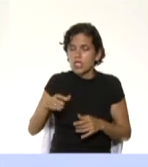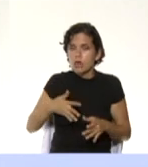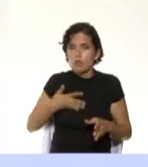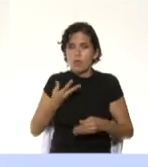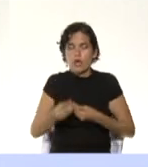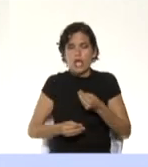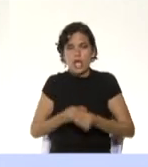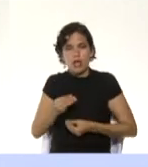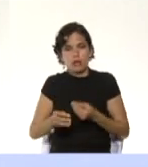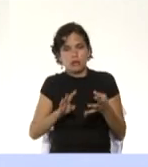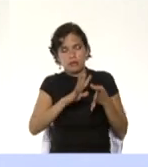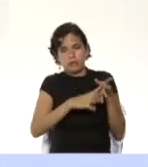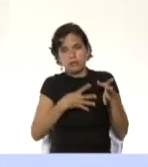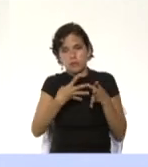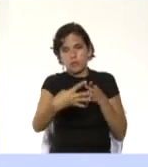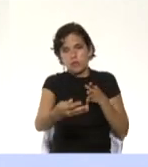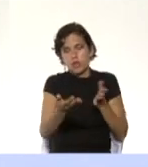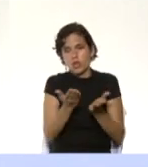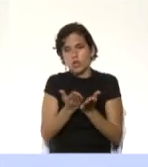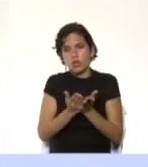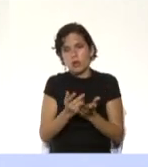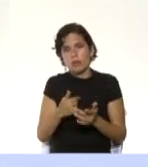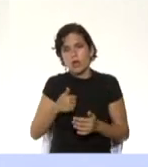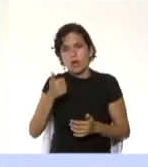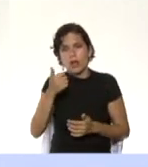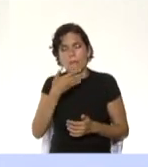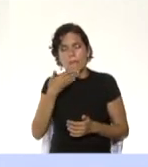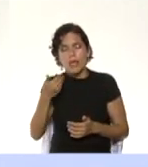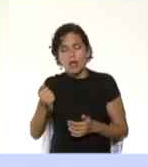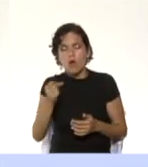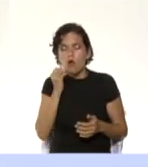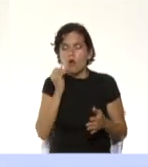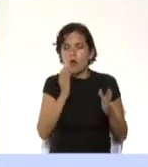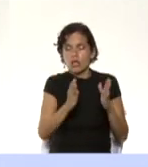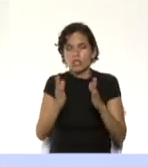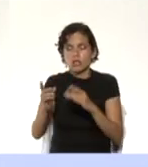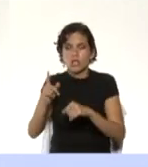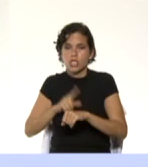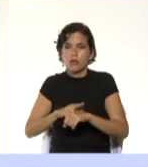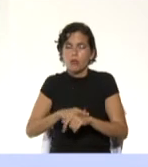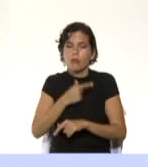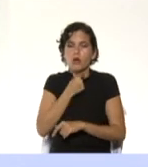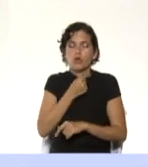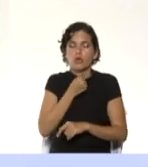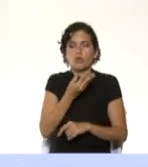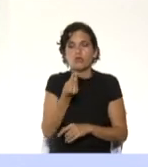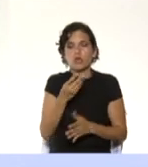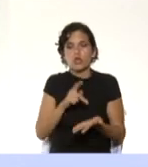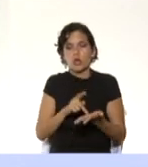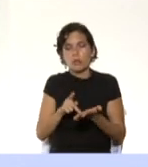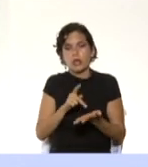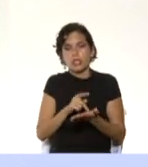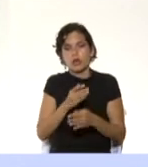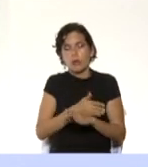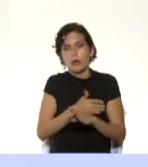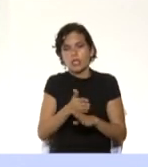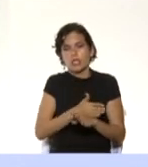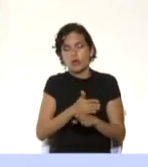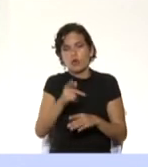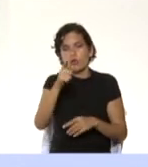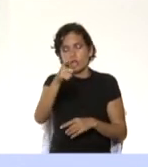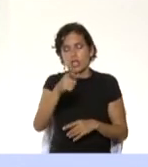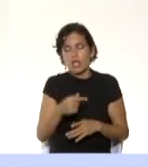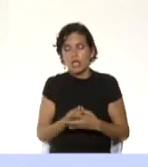horario de estudios para una mejor organización del tiempo. Ha sido un placer poder compartir con ustedes, muy